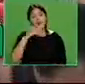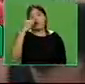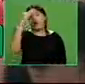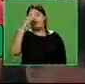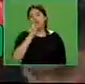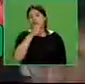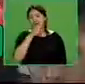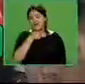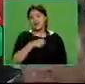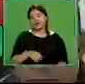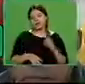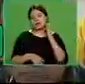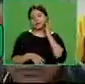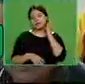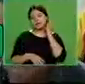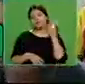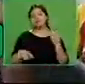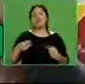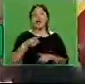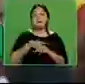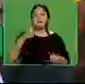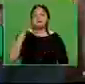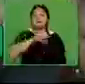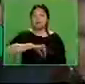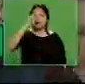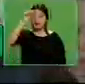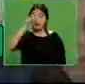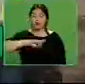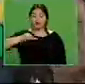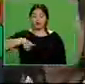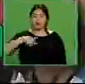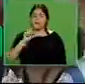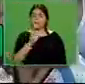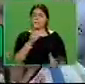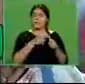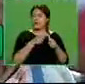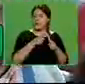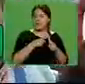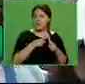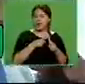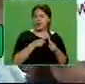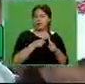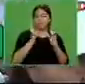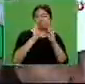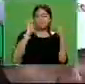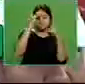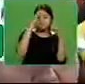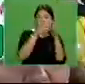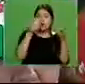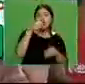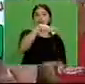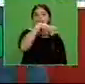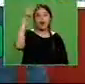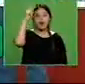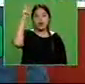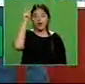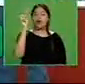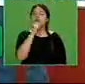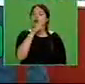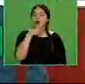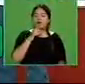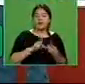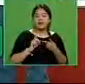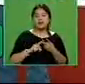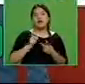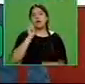mayores. En el socialismo, por el contrario, nosotros vamos primero por ustedes, por los pueblos indígenas, por los adultos mayores, por